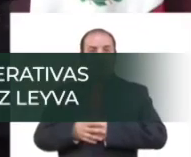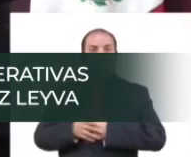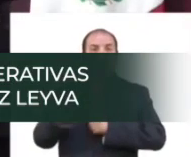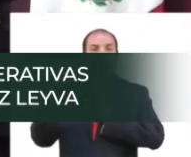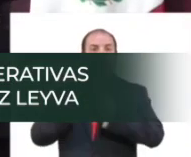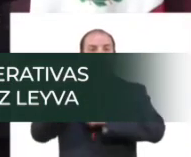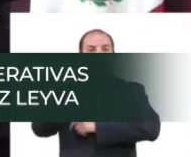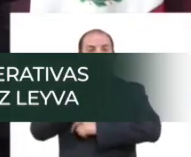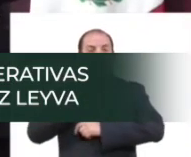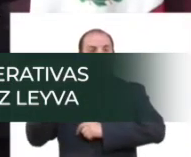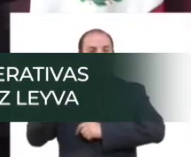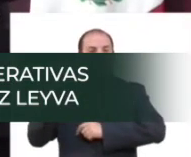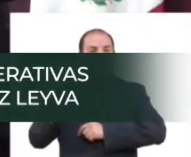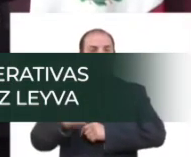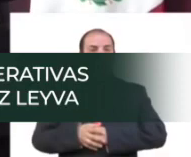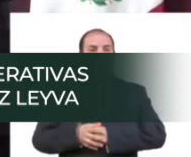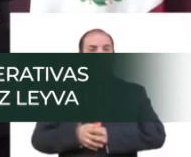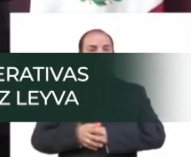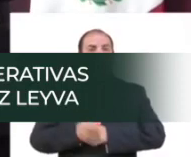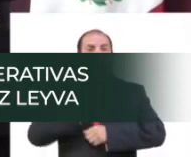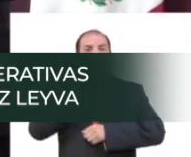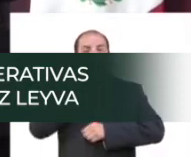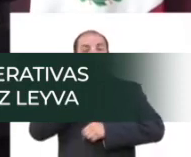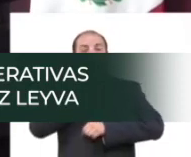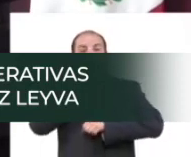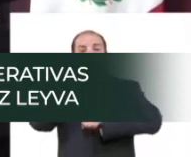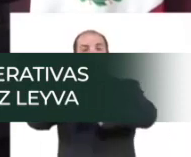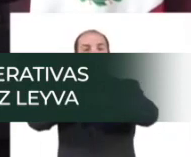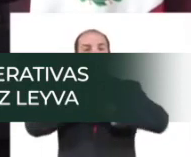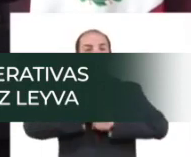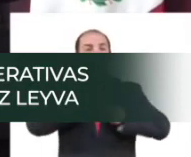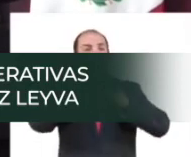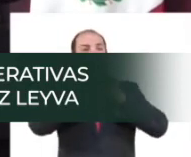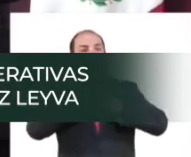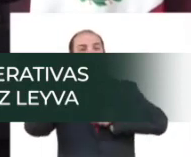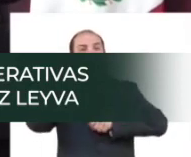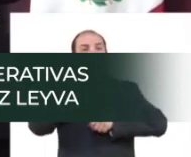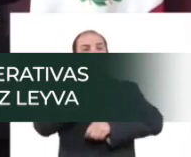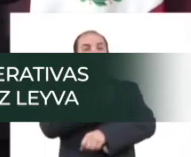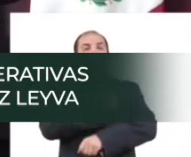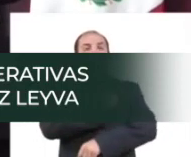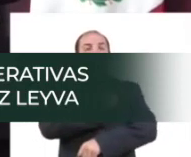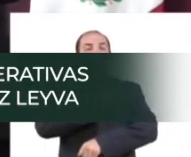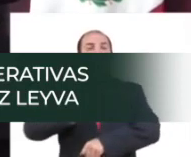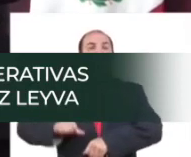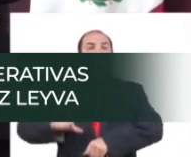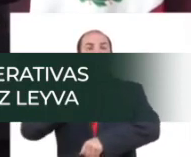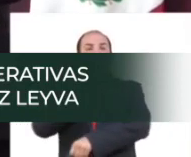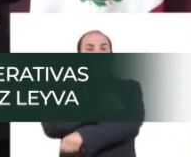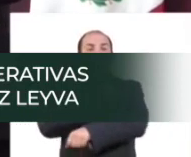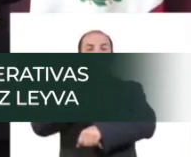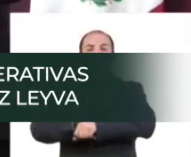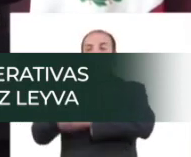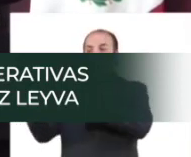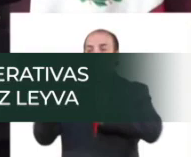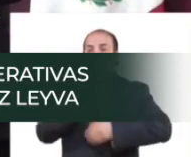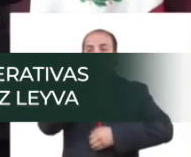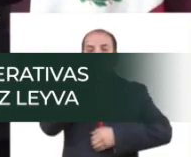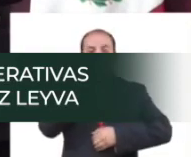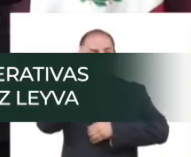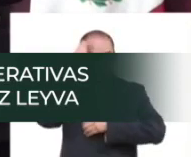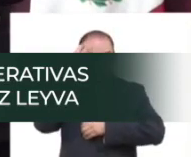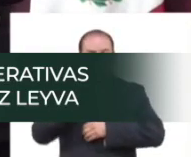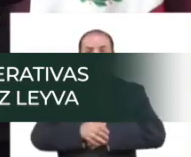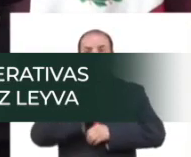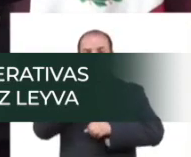El titular de la Secretaría de Seguridad Ciudadana, Omar García Harfuch, afirmó que se trabaja con todas las capacidades